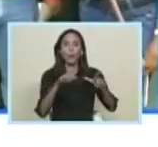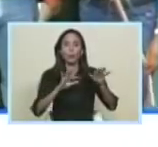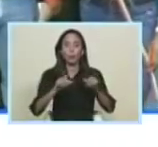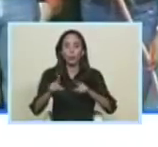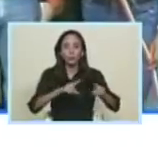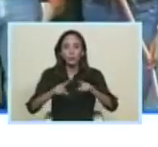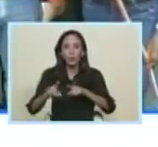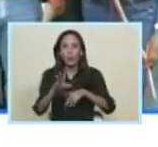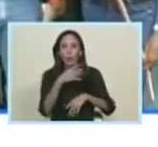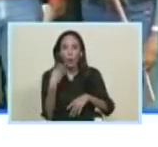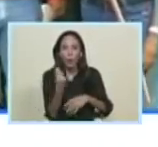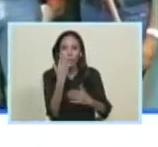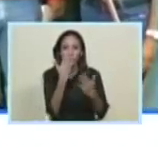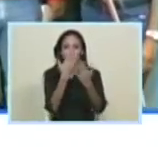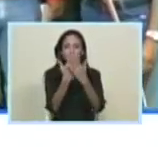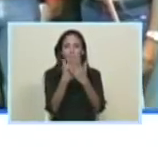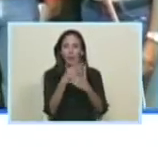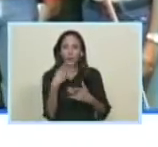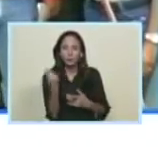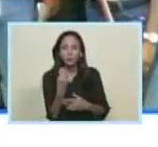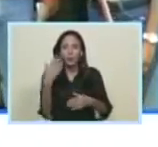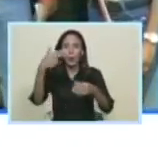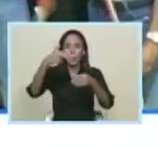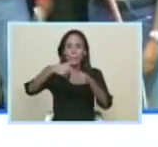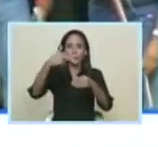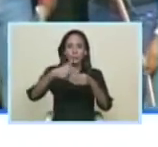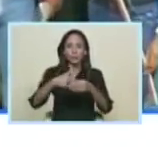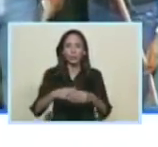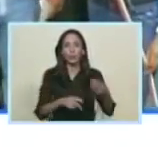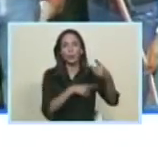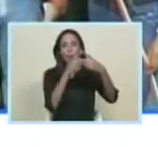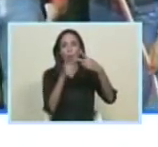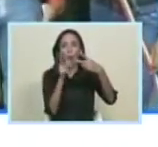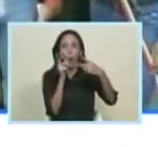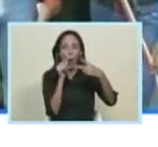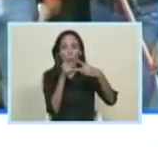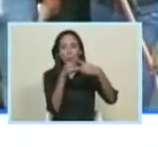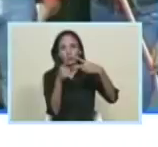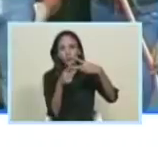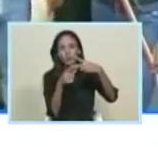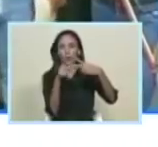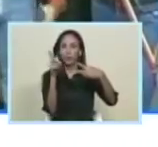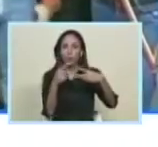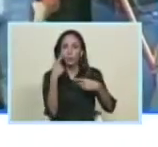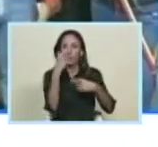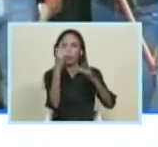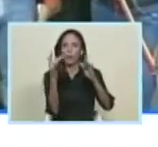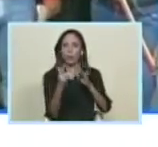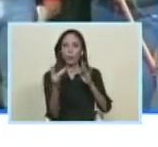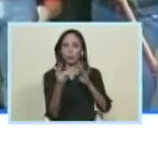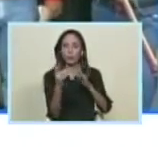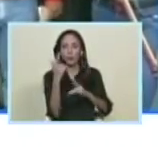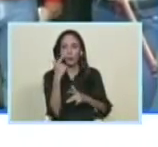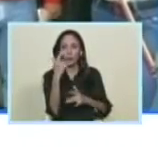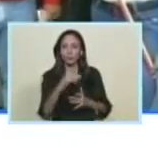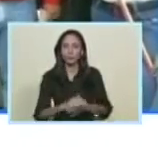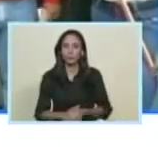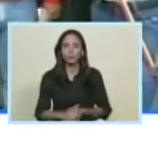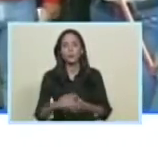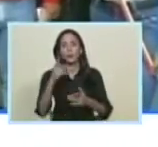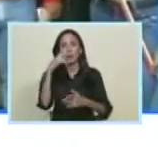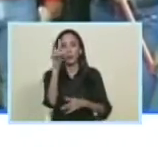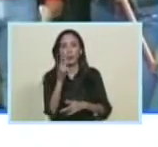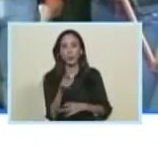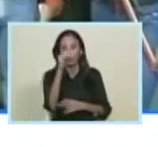del Frente de la Juventud Petrolera, junto a Richard Urbaneja. Vamos a darle el pase para que